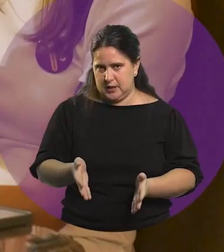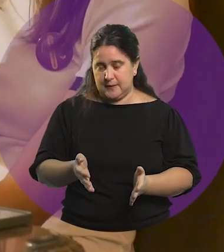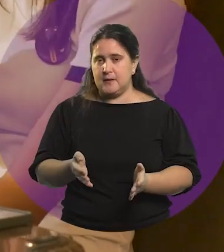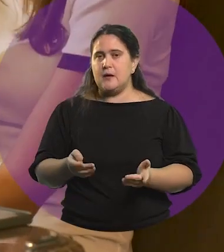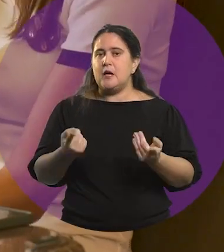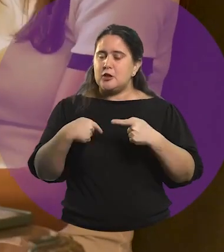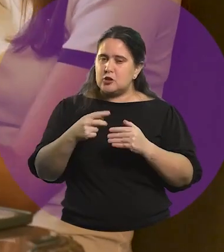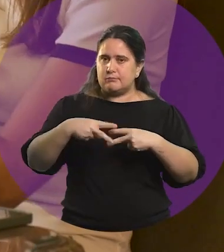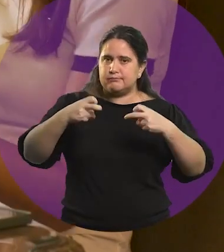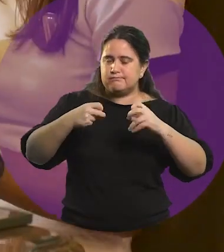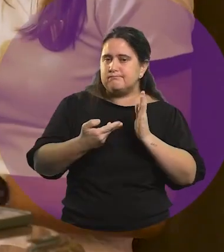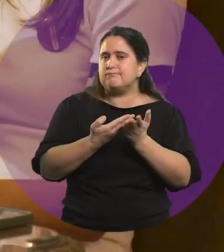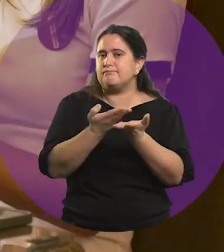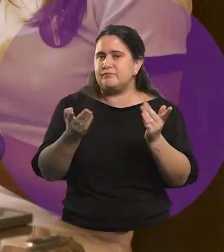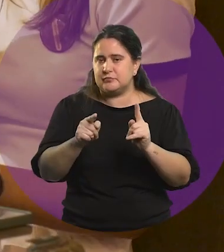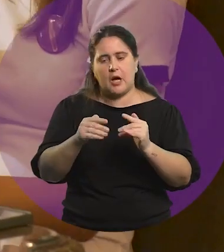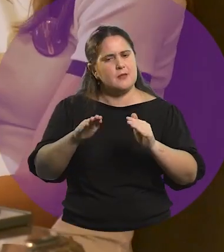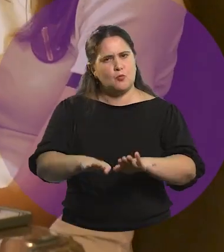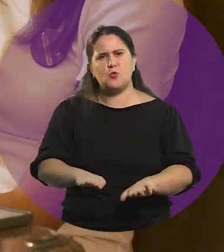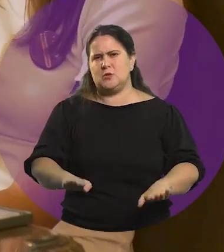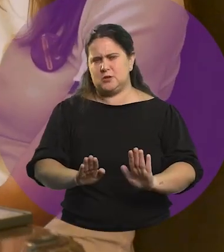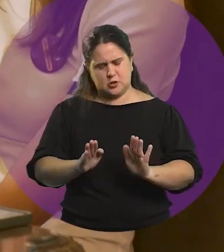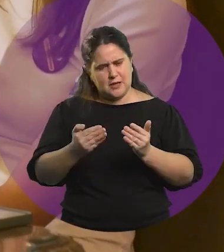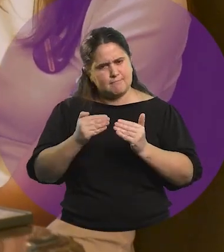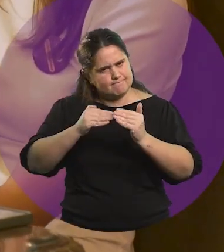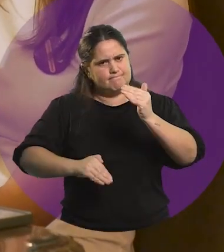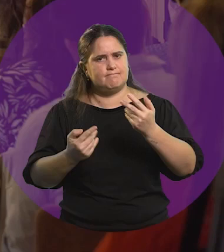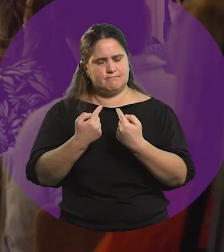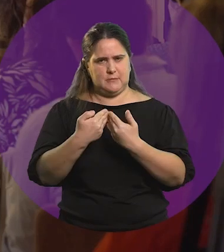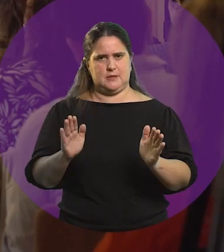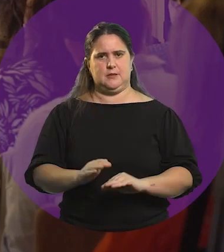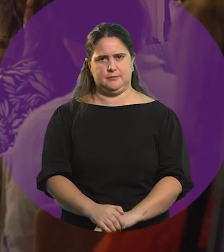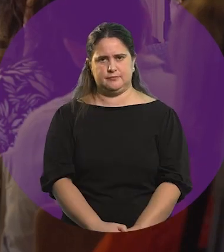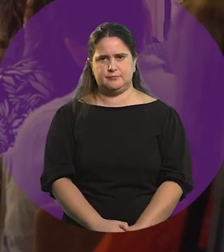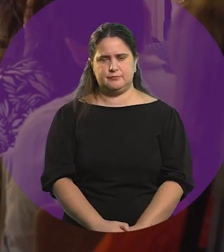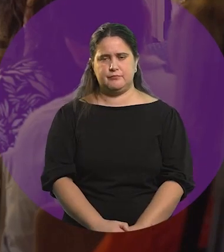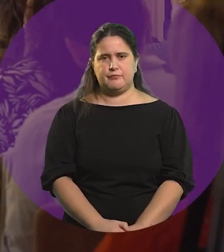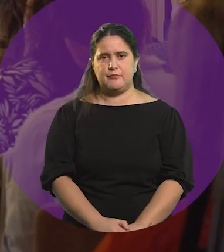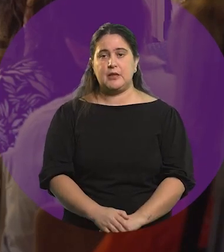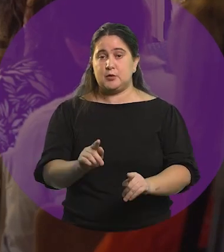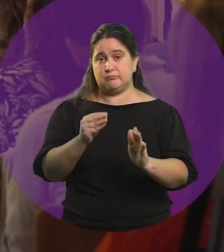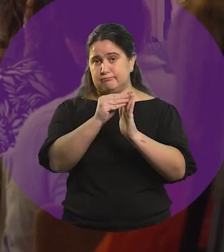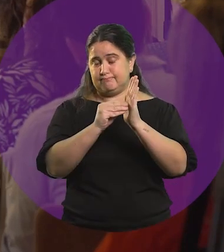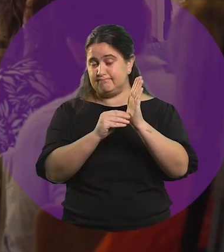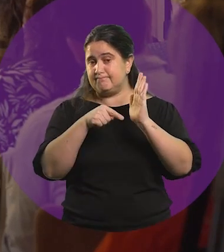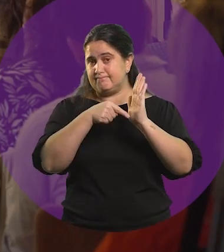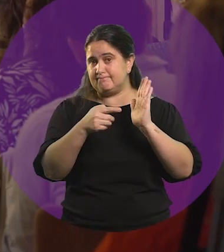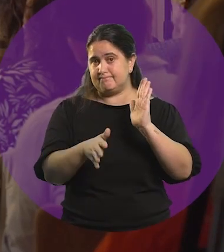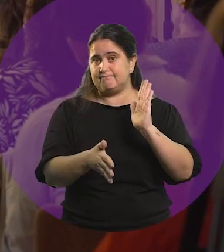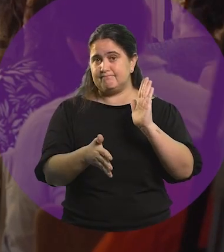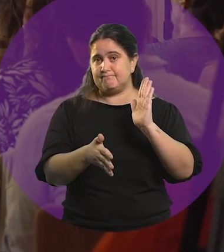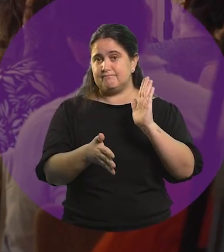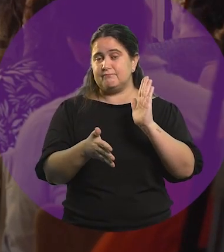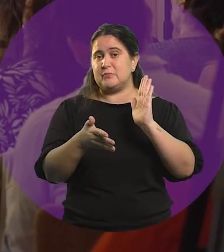Entonces, los estudios lo que dicen es que es desde muy chiquitos. Y con todos estos datos,